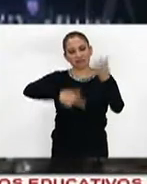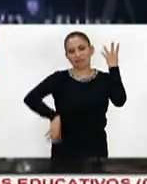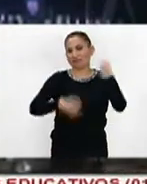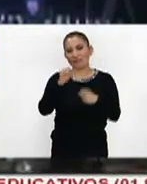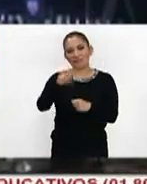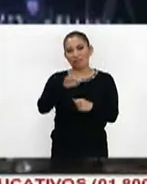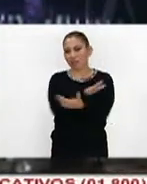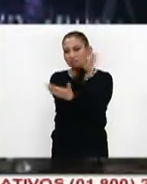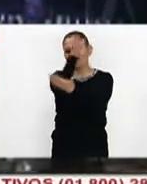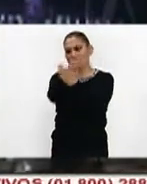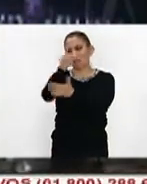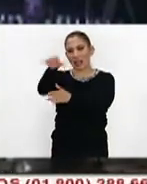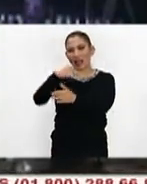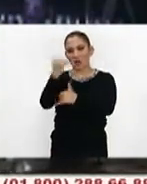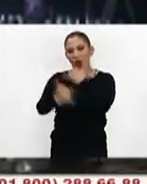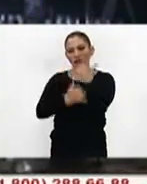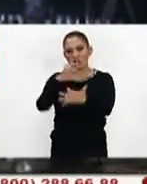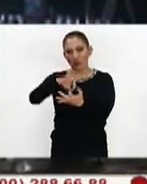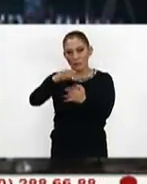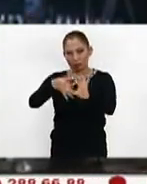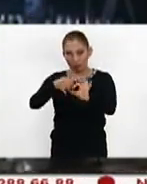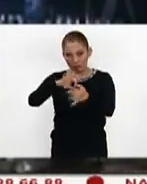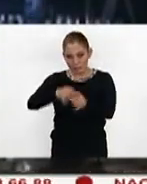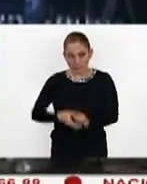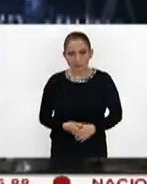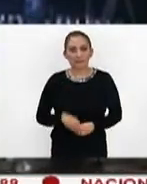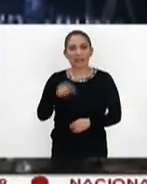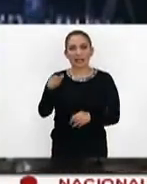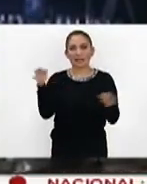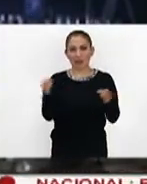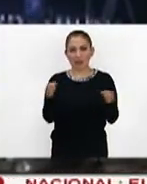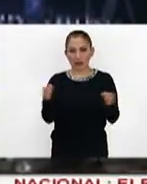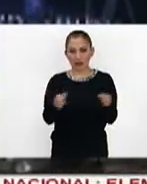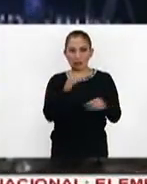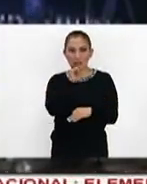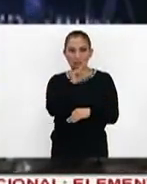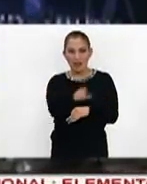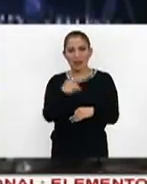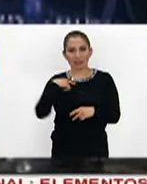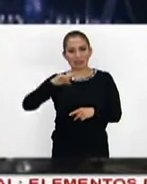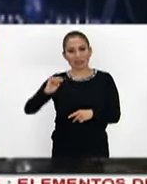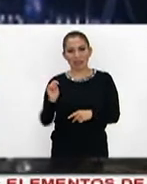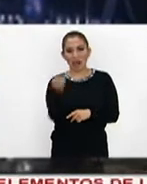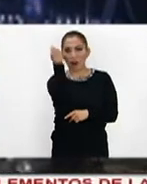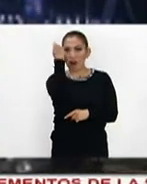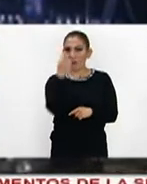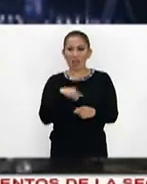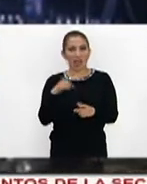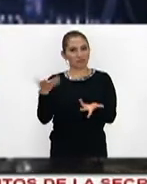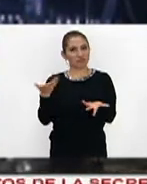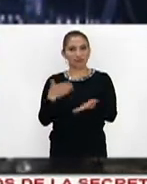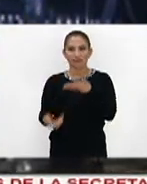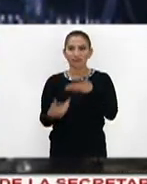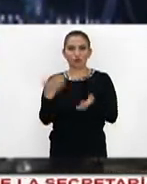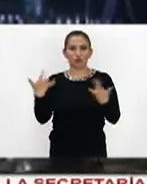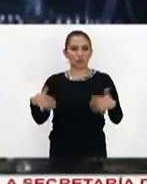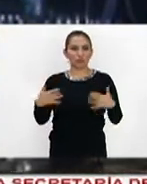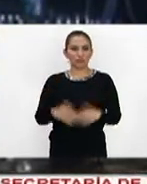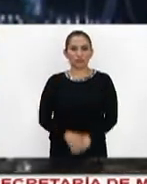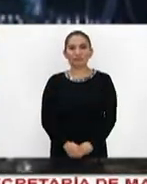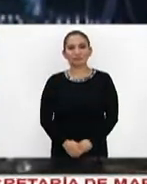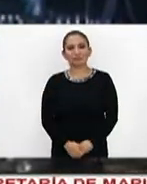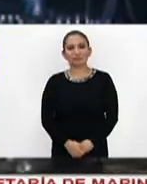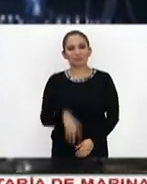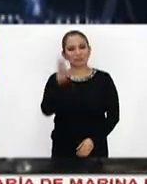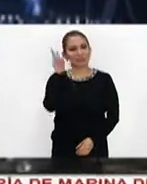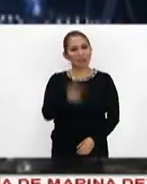tradicionales en este tipo de Juegos Olímpicos de invierno, y por supuesto la tecnología no se podía hacer esperar, Pati.